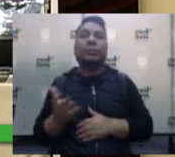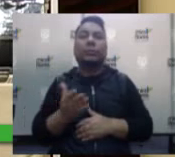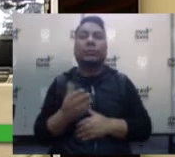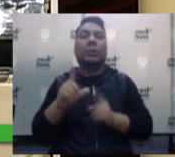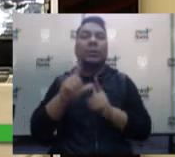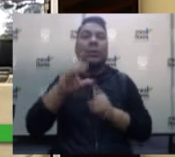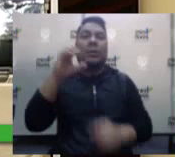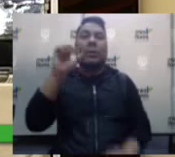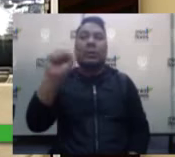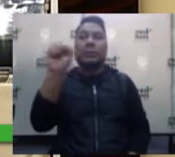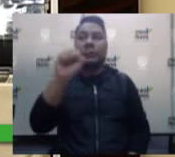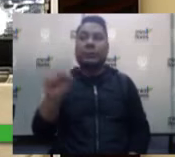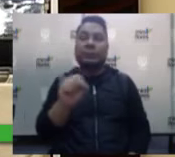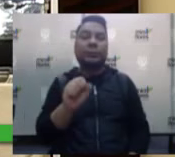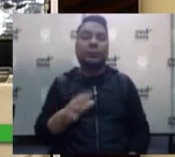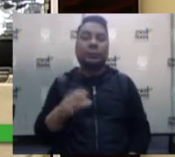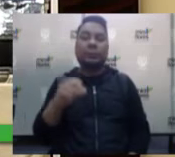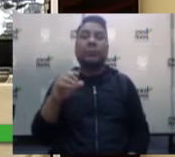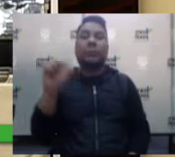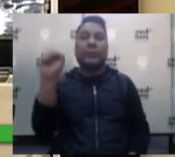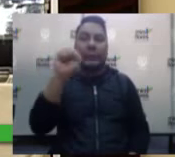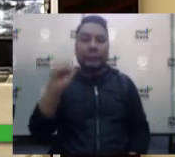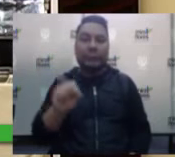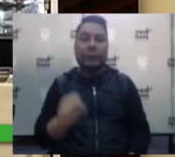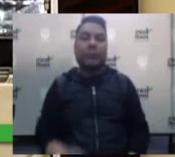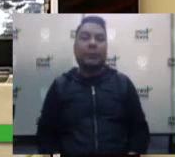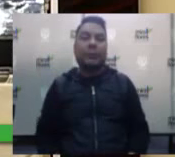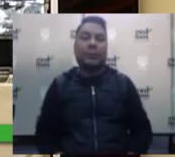S. S.